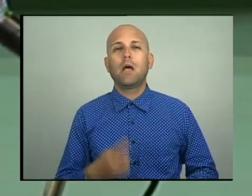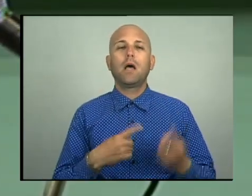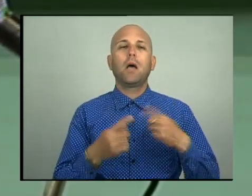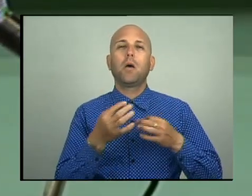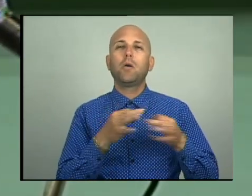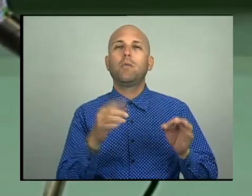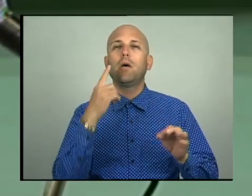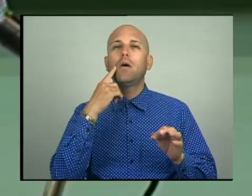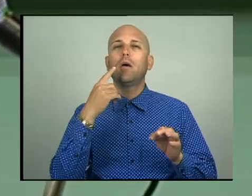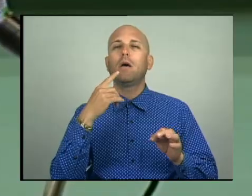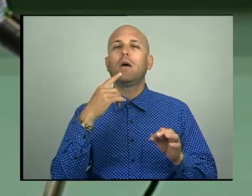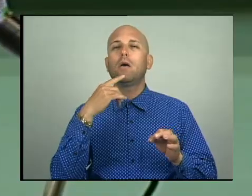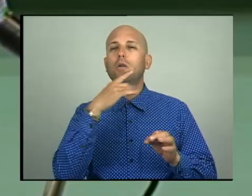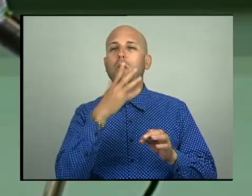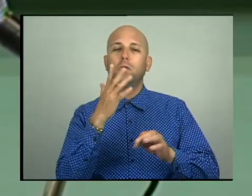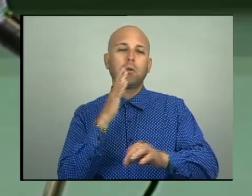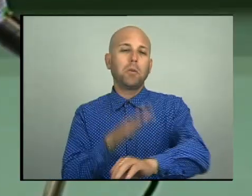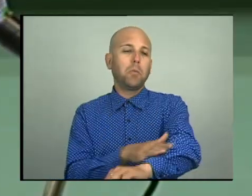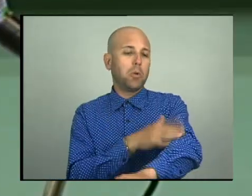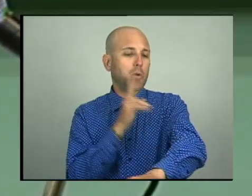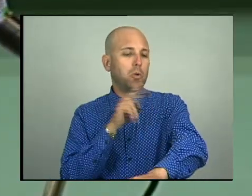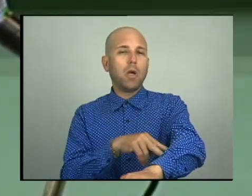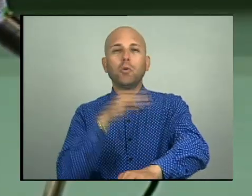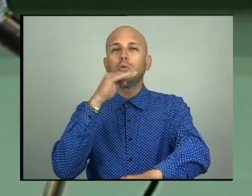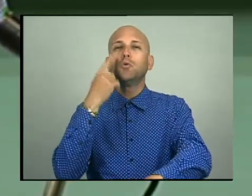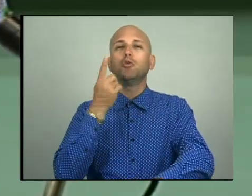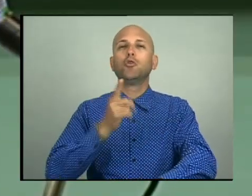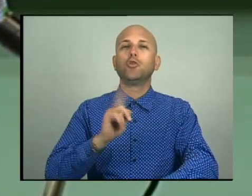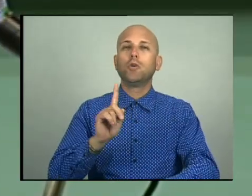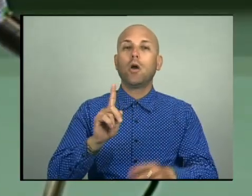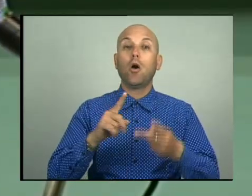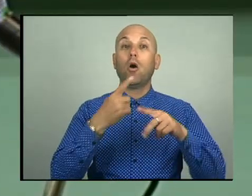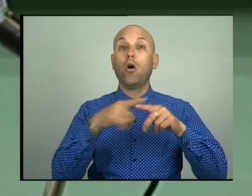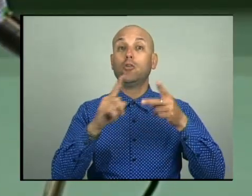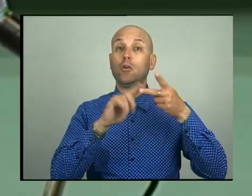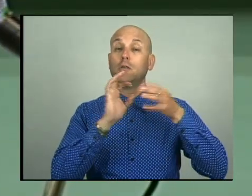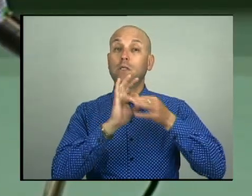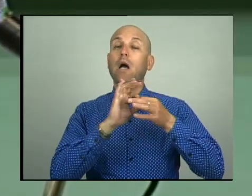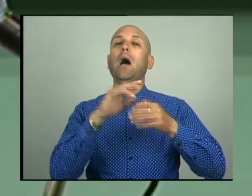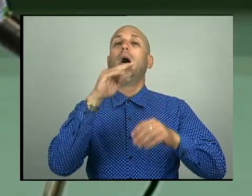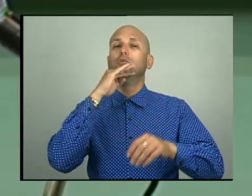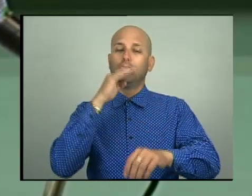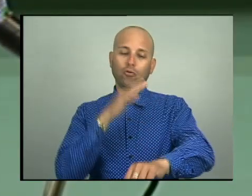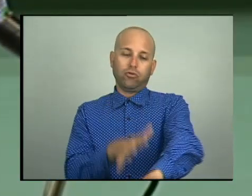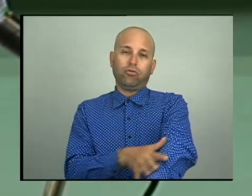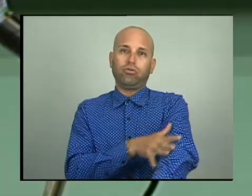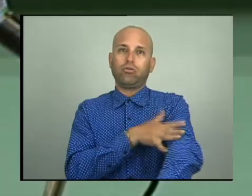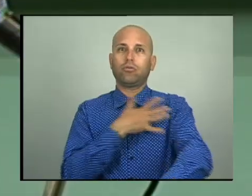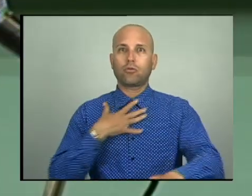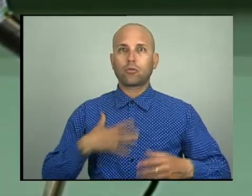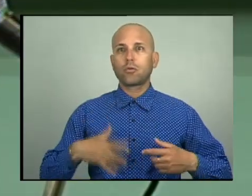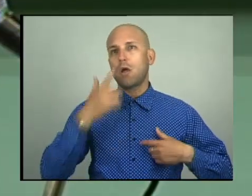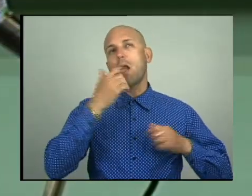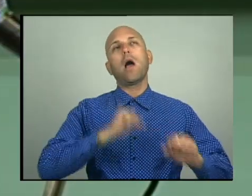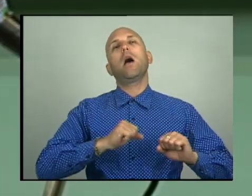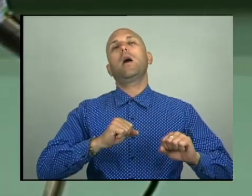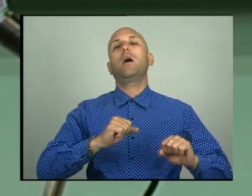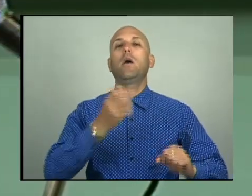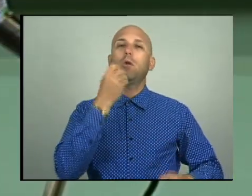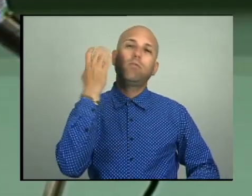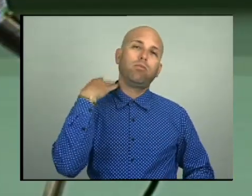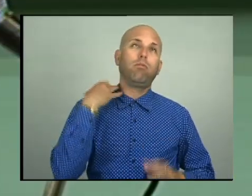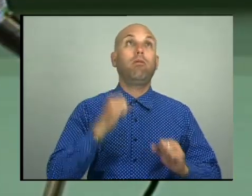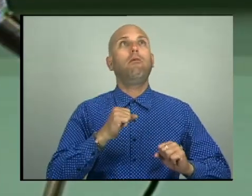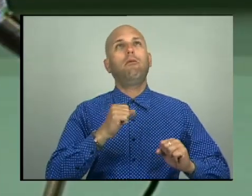Fallot rosado, que prácticamente no tiene cianosis, hasta el Fallot más severo, como se mencionaba en el material, que puede llegar hasta la atresia pulmonar.